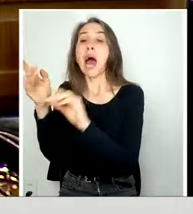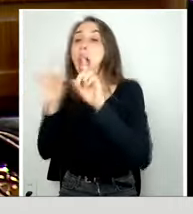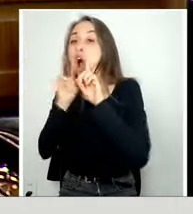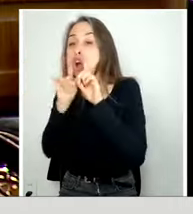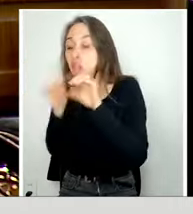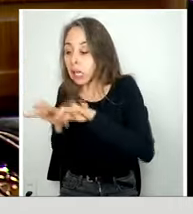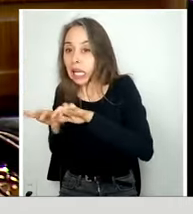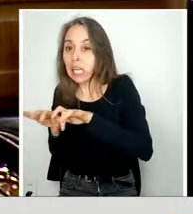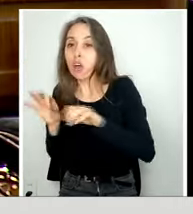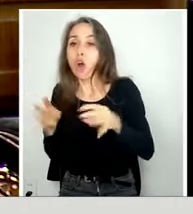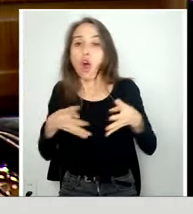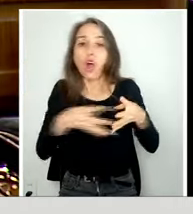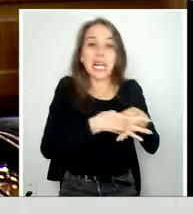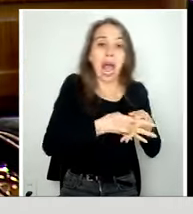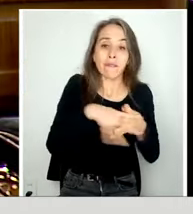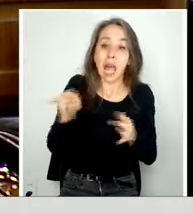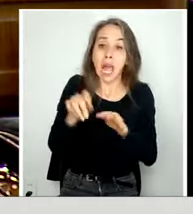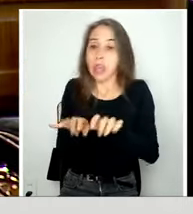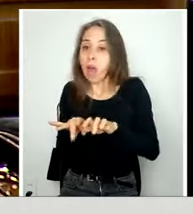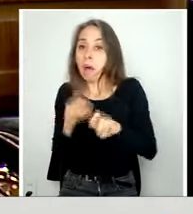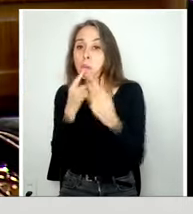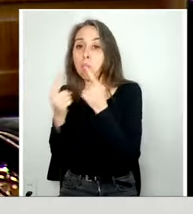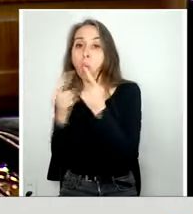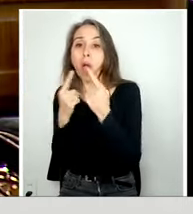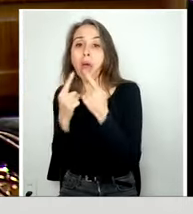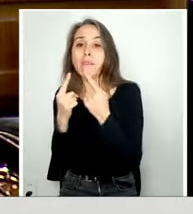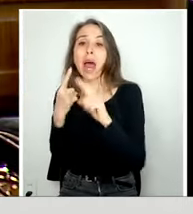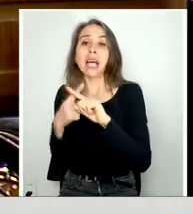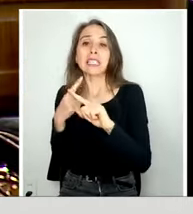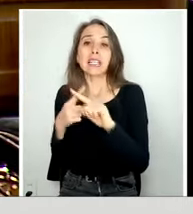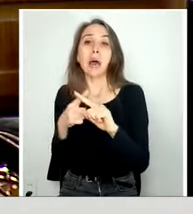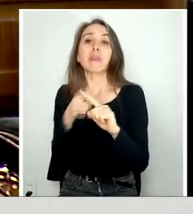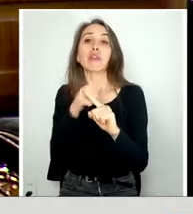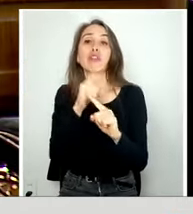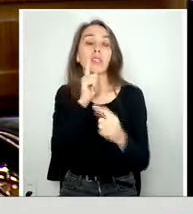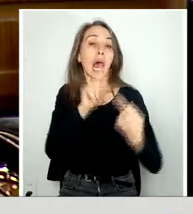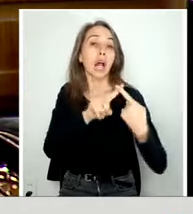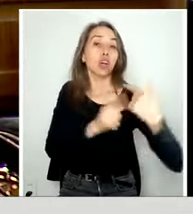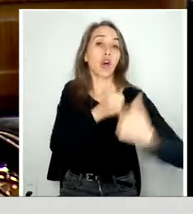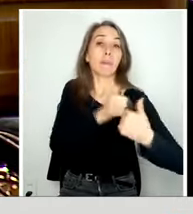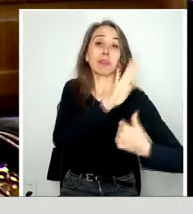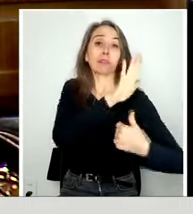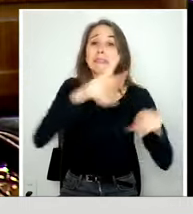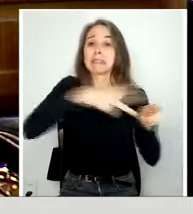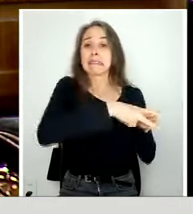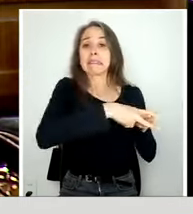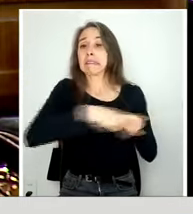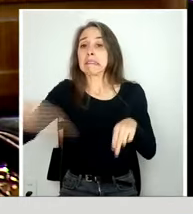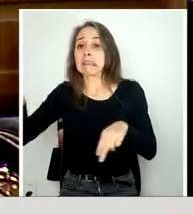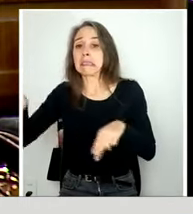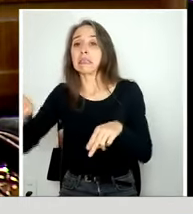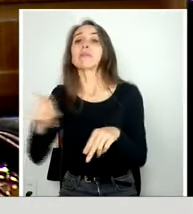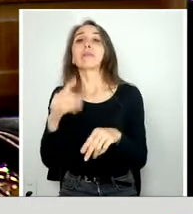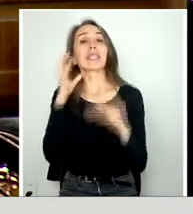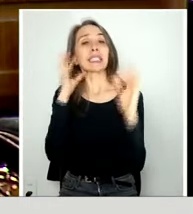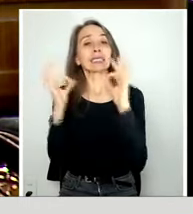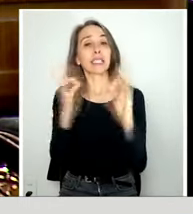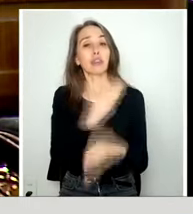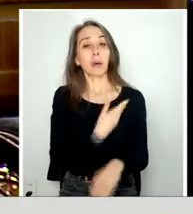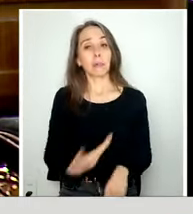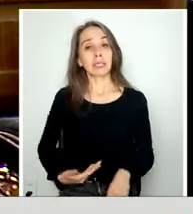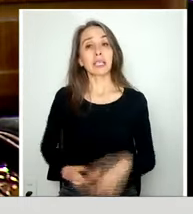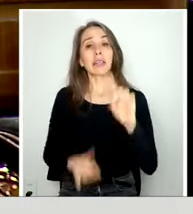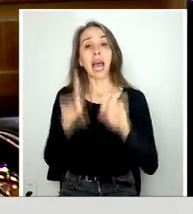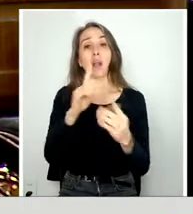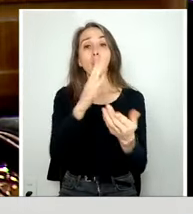o lugar donde esté recibiendo en alguna competencia actualmente señor presidente señora presidenta solo algunos colegios particulares